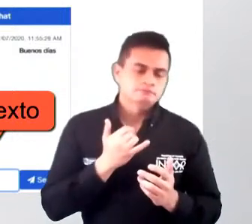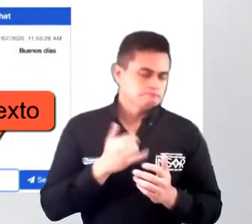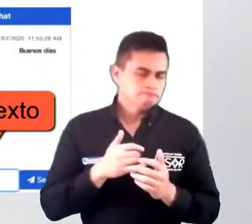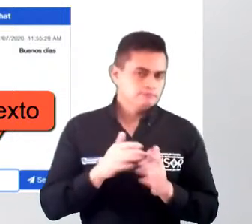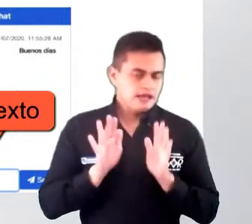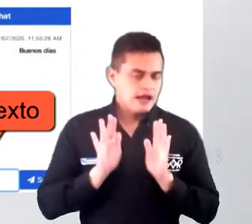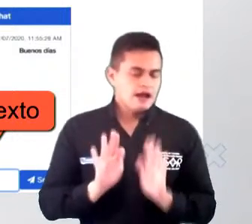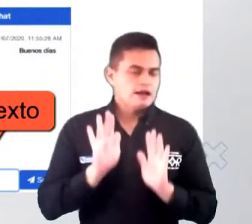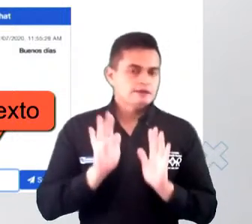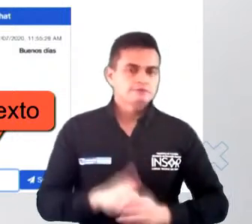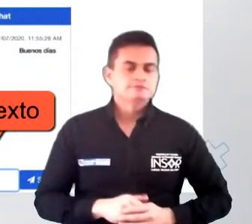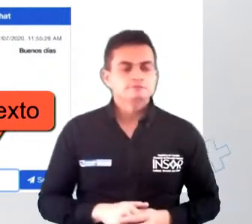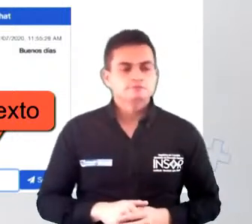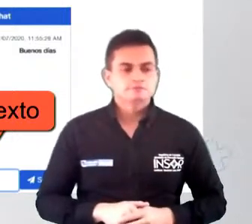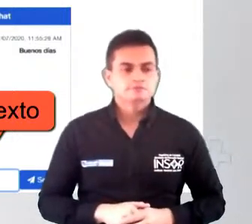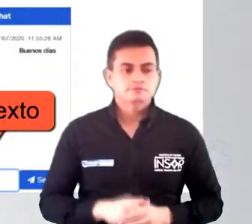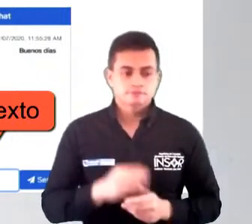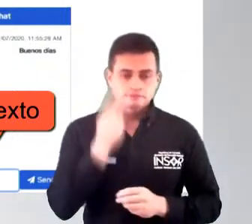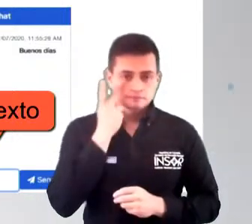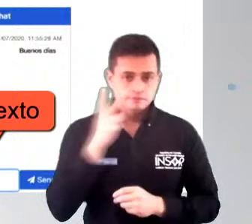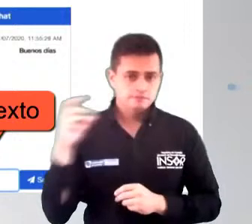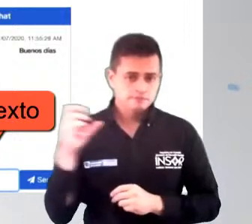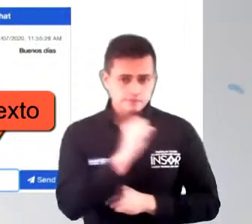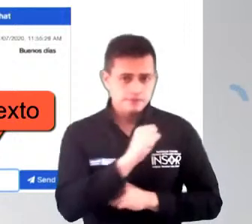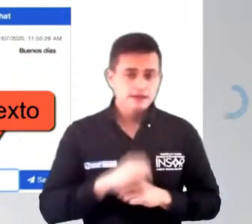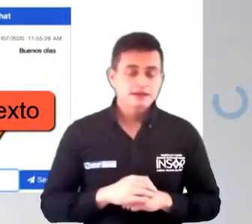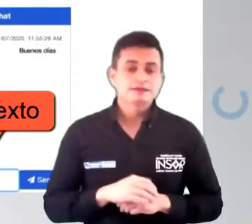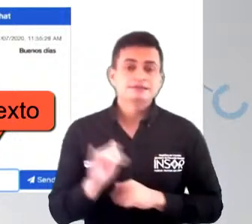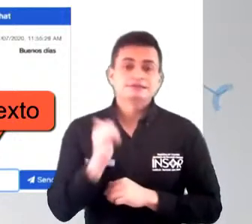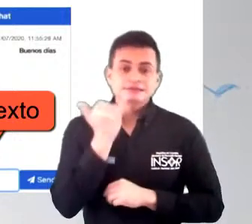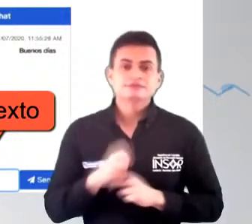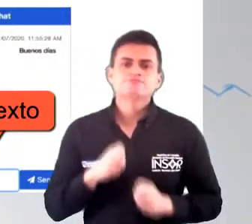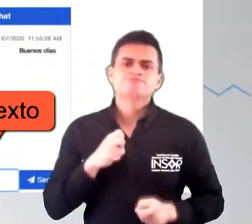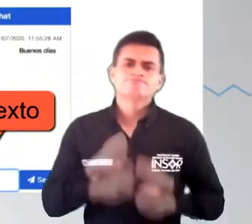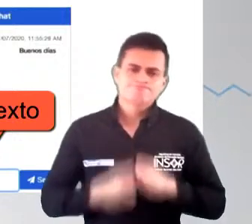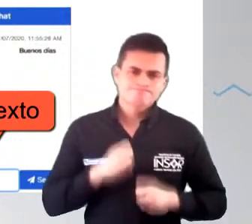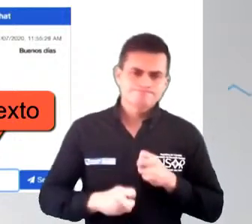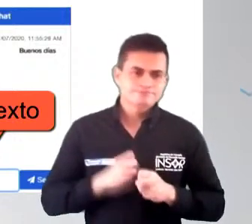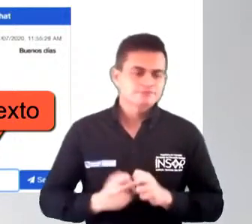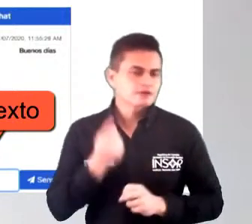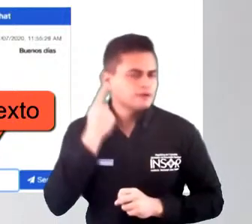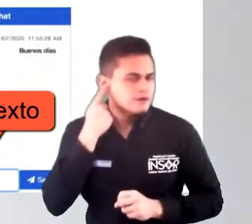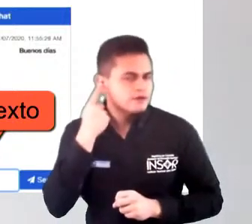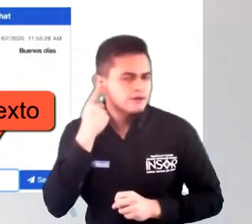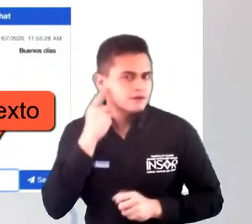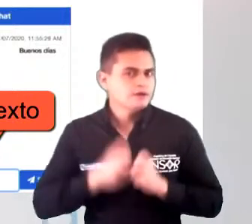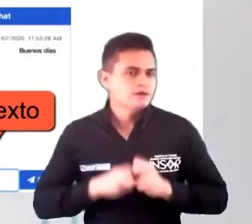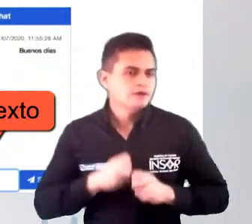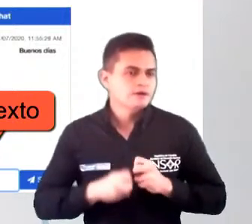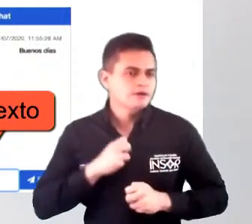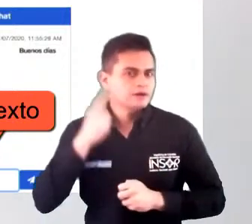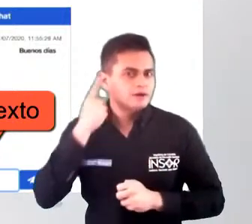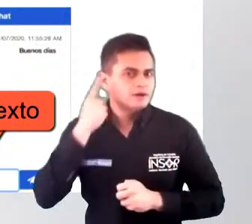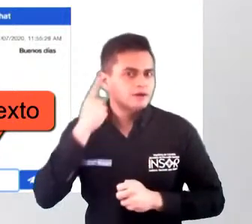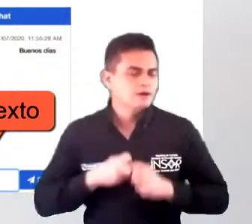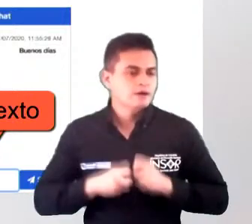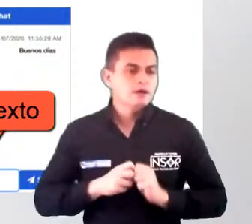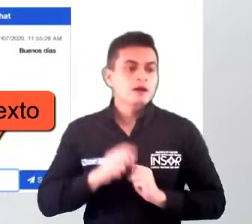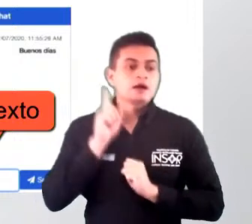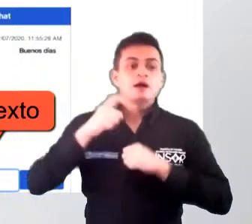que, a pesar de que hemos tenido problemas con el audio, está totalmente